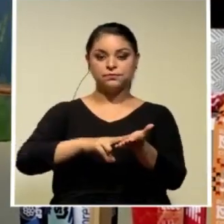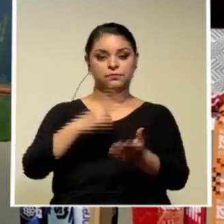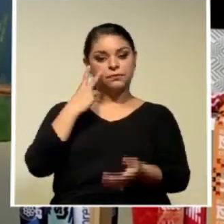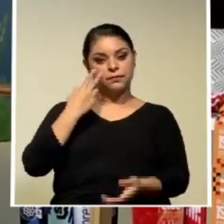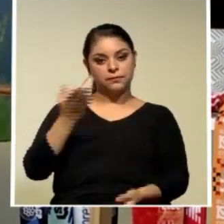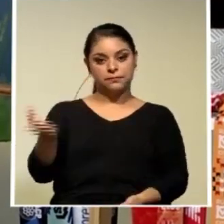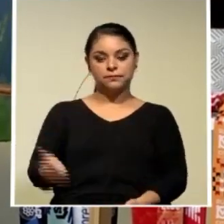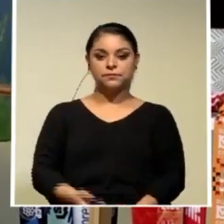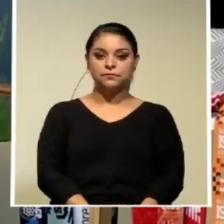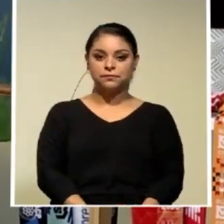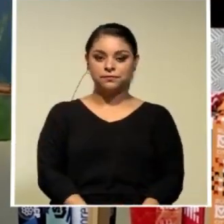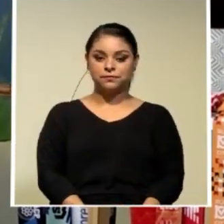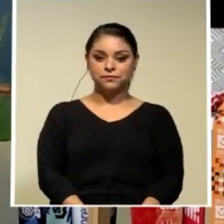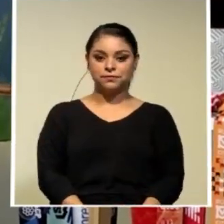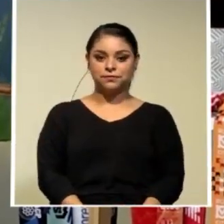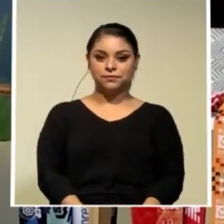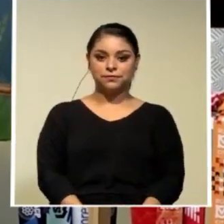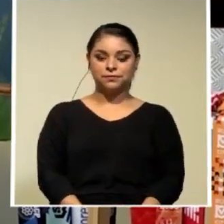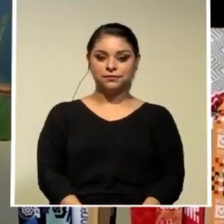verlo.